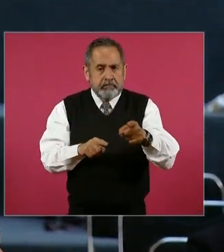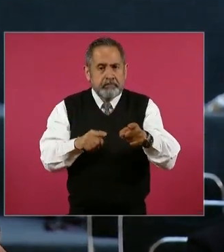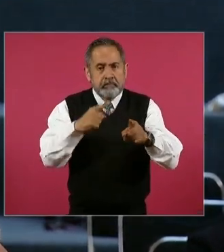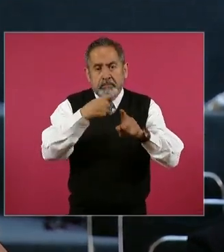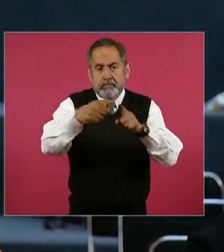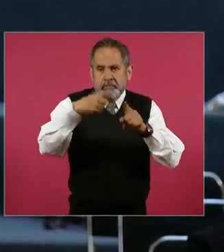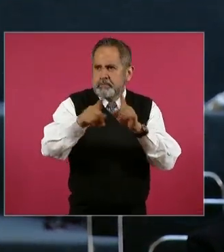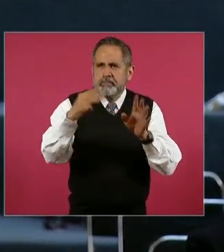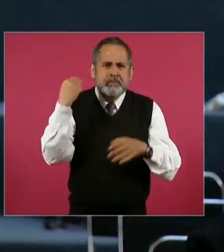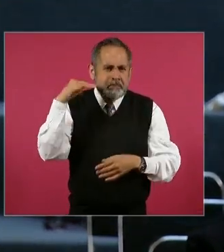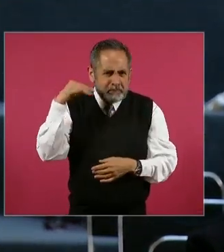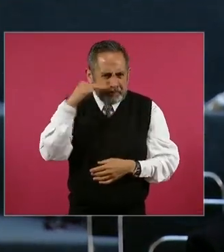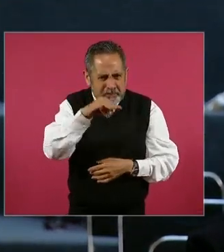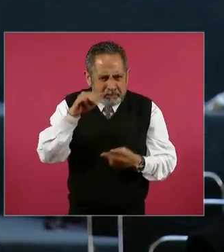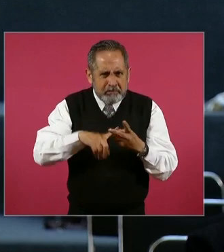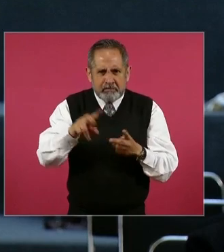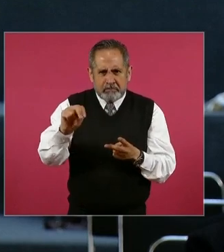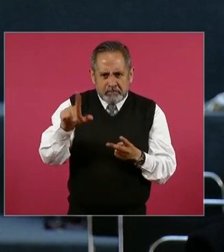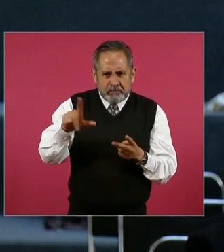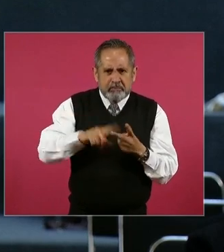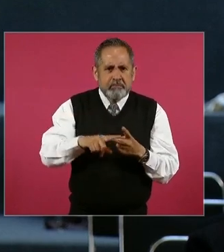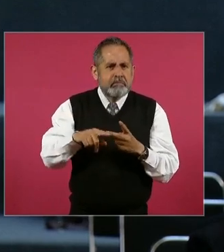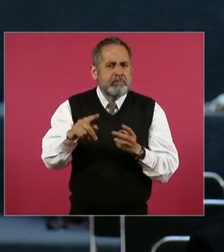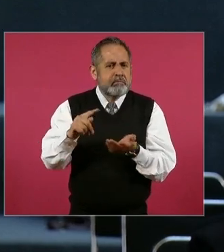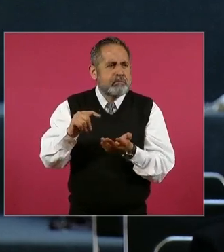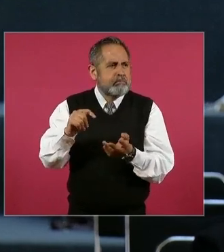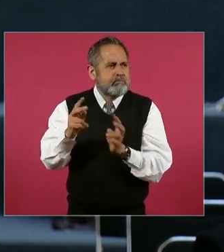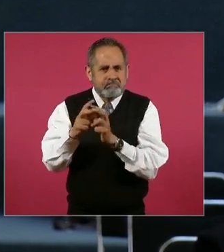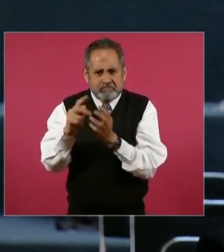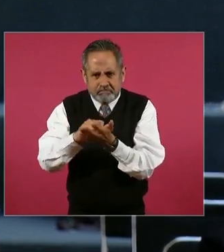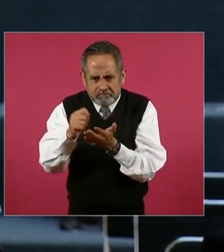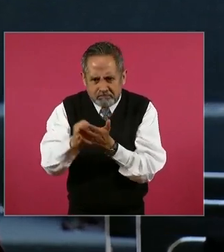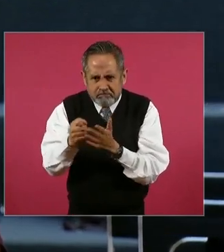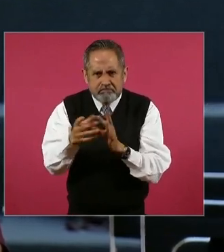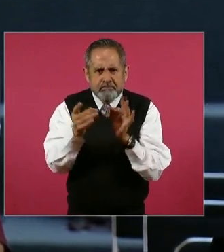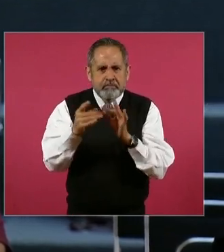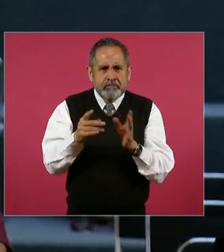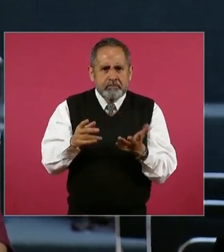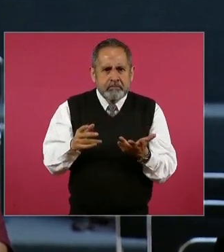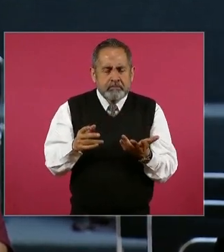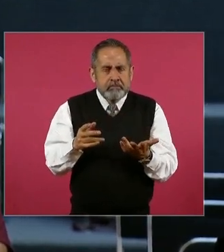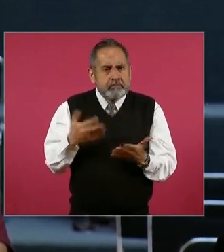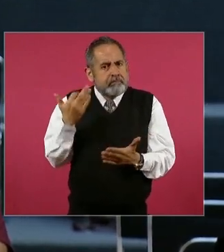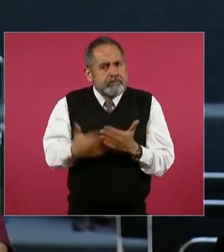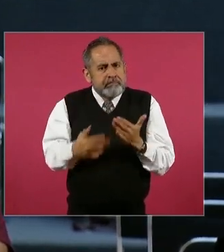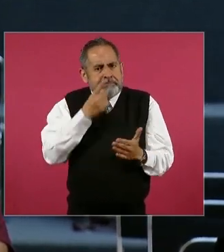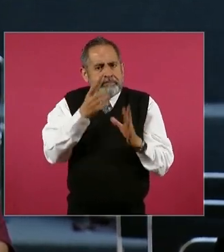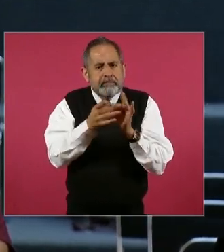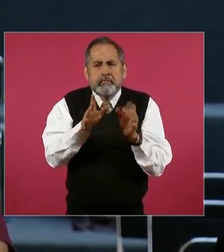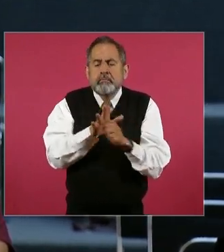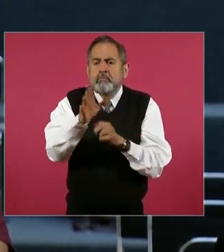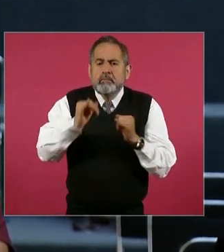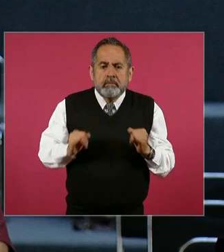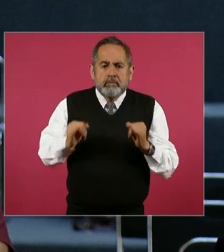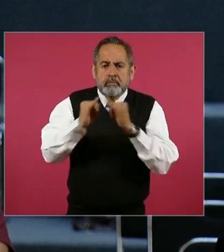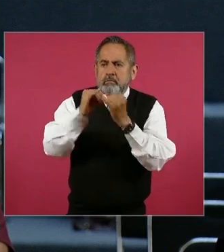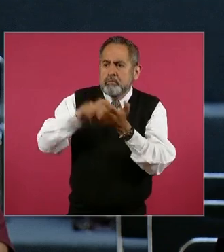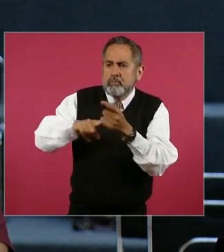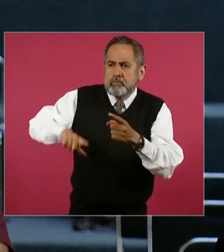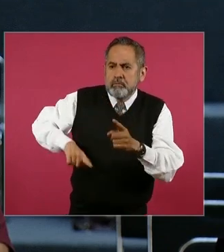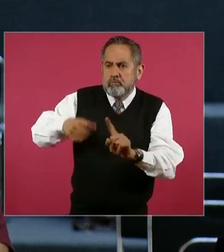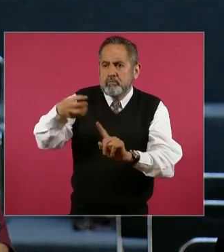estados era Michoacán Nuevo León Tamaulipas pero nunca llegó a decir Qué instituciones públicas habían entregado ese